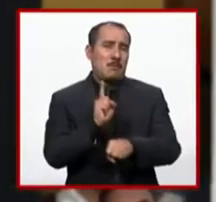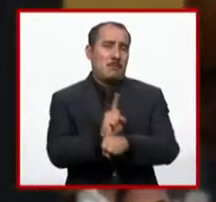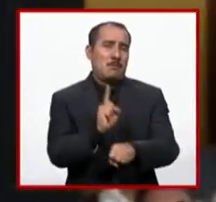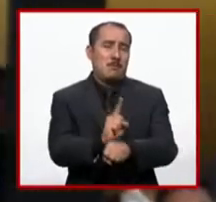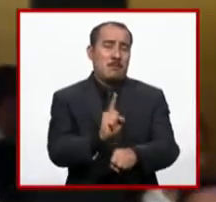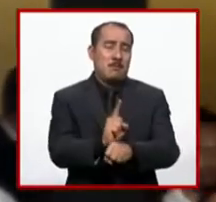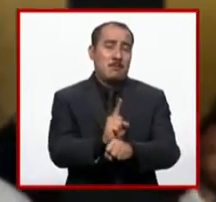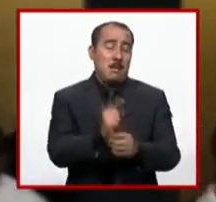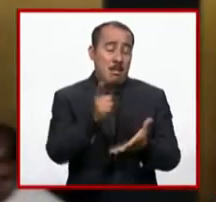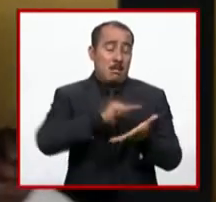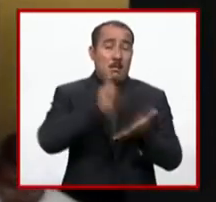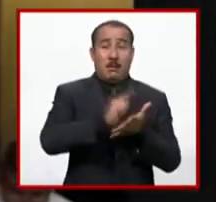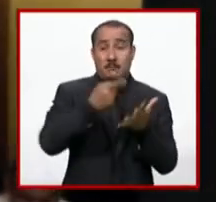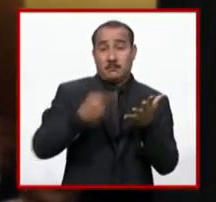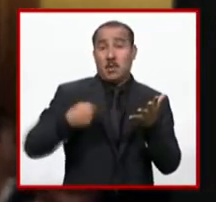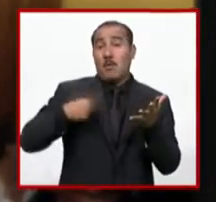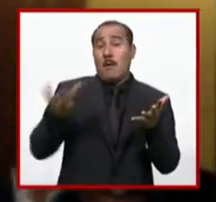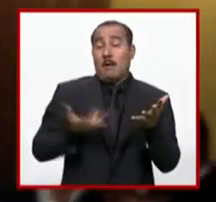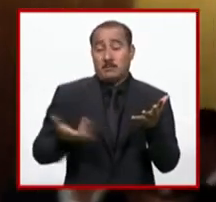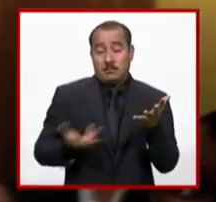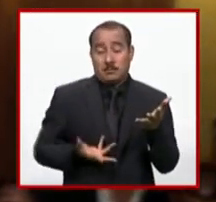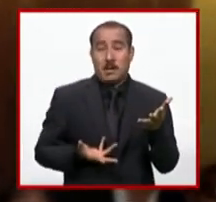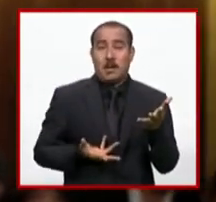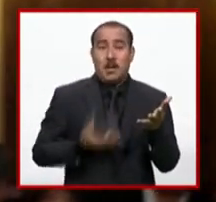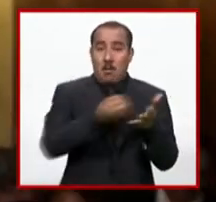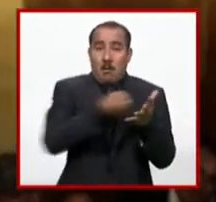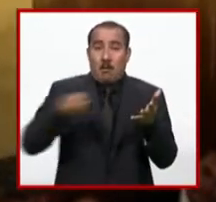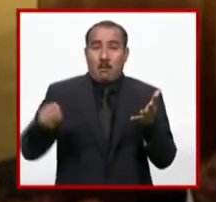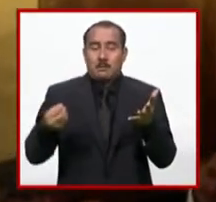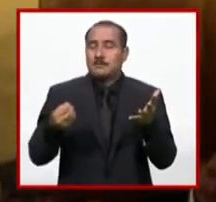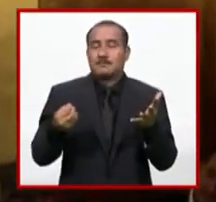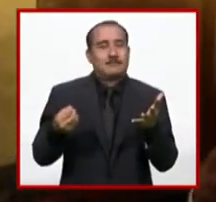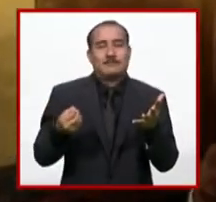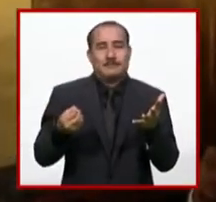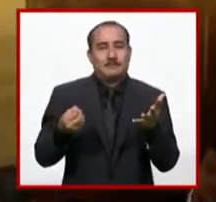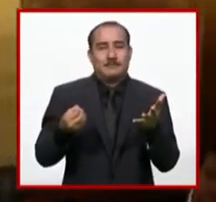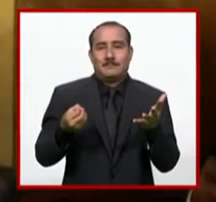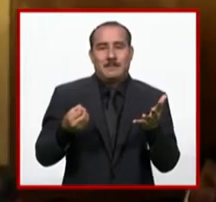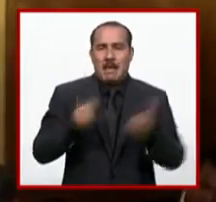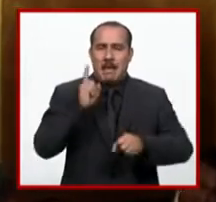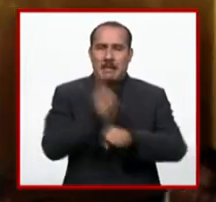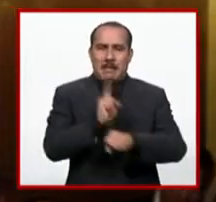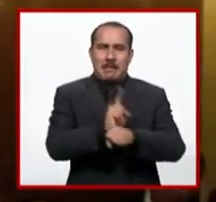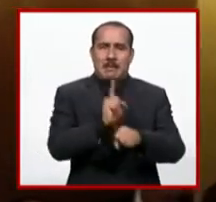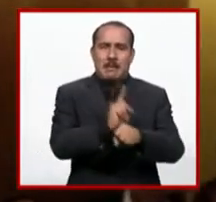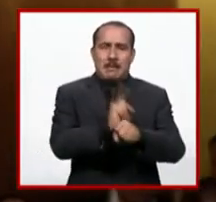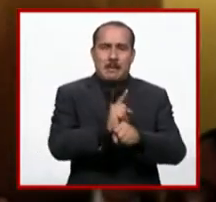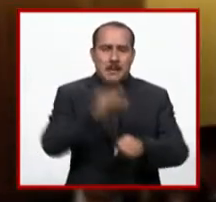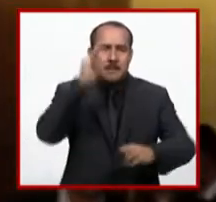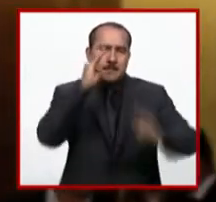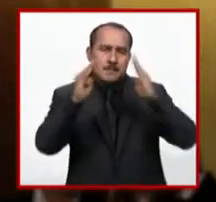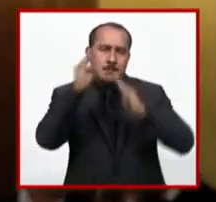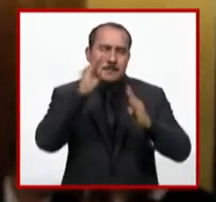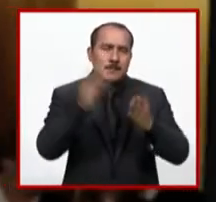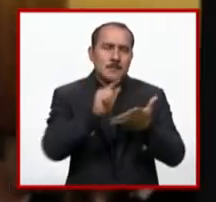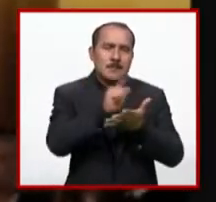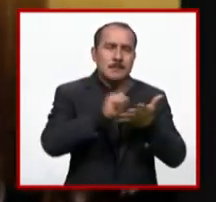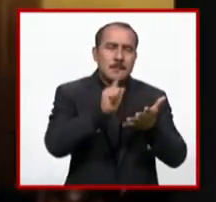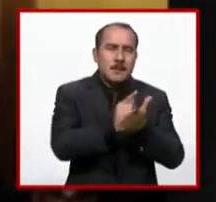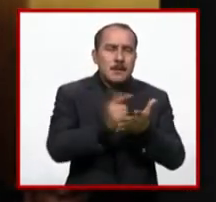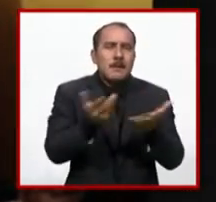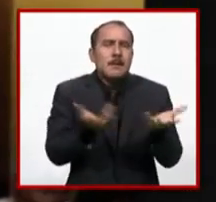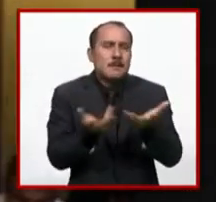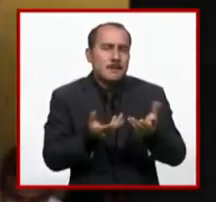un manual que nos diga esta es la ruta. Los manuales se construyen día a día, momento a momento,